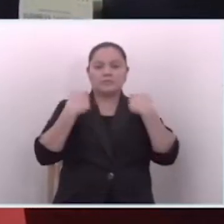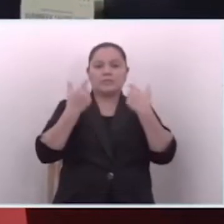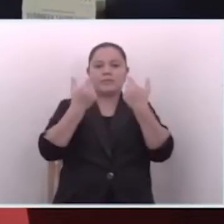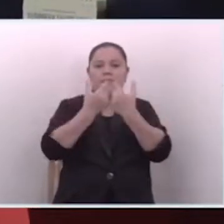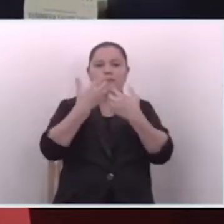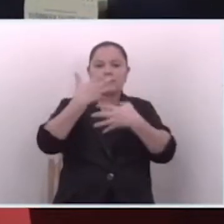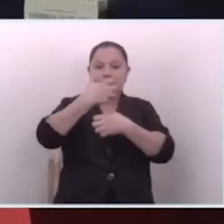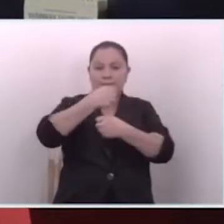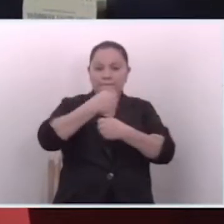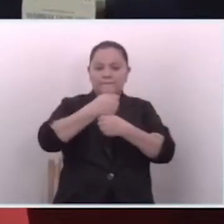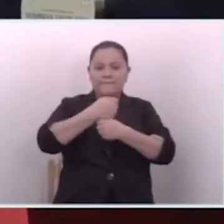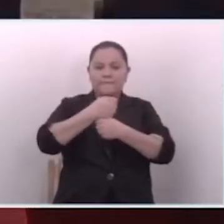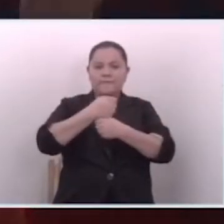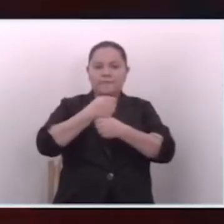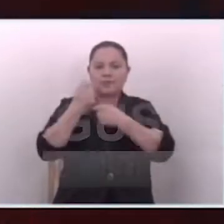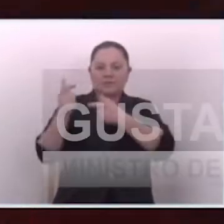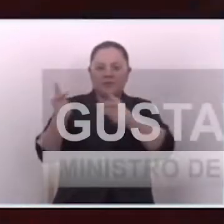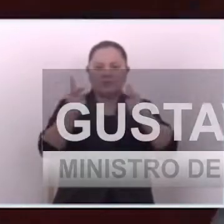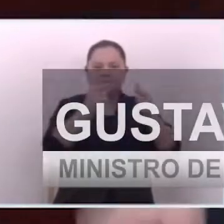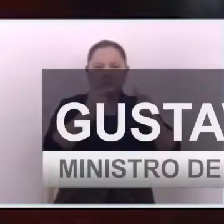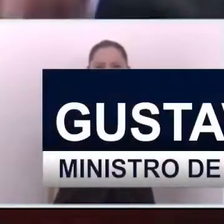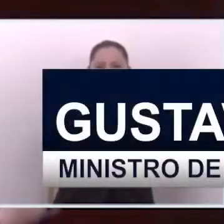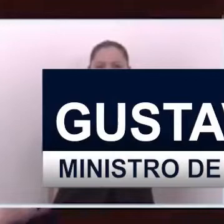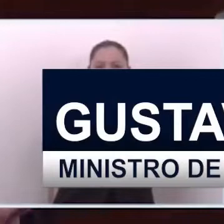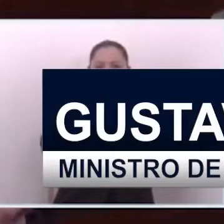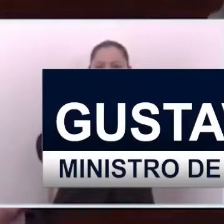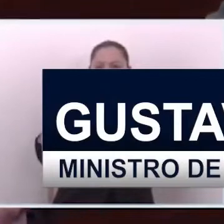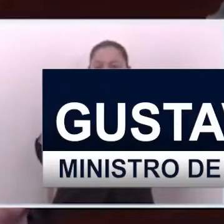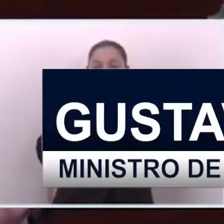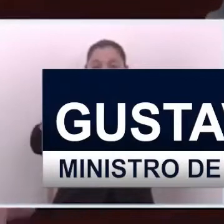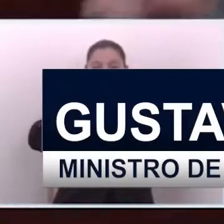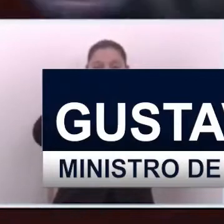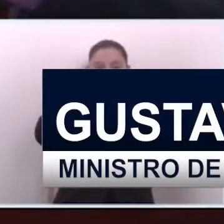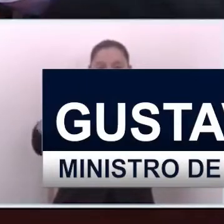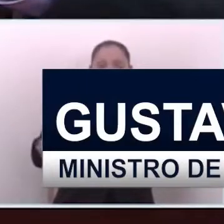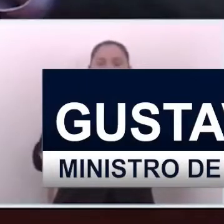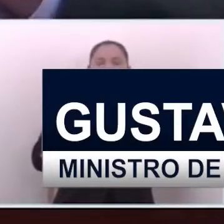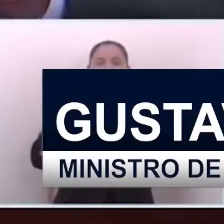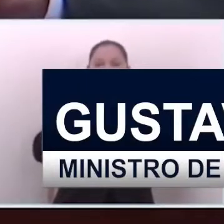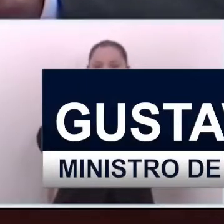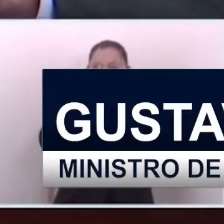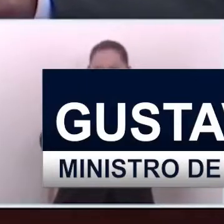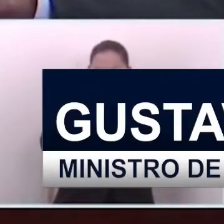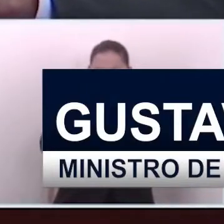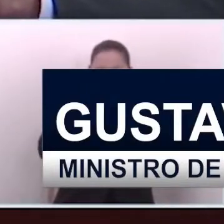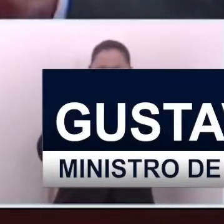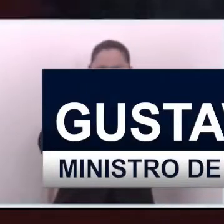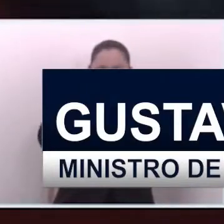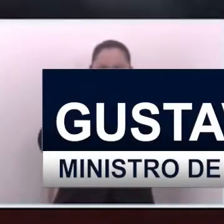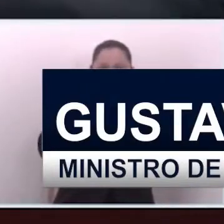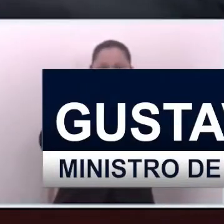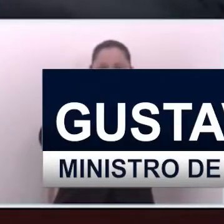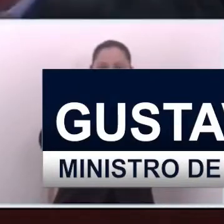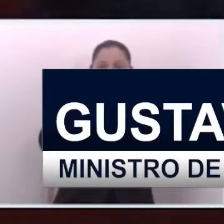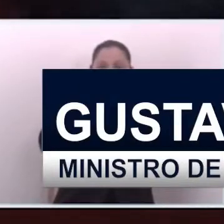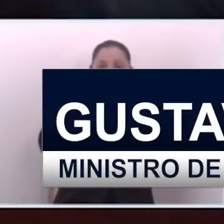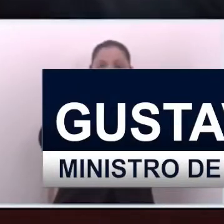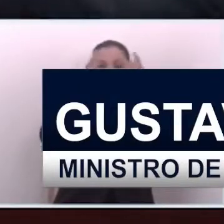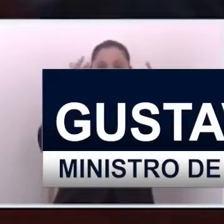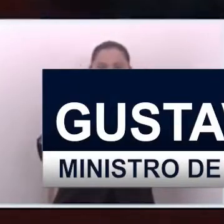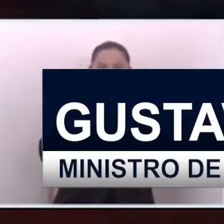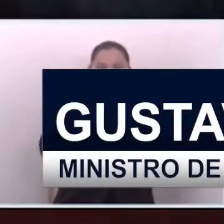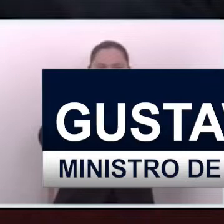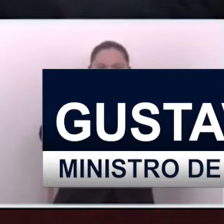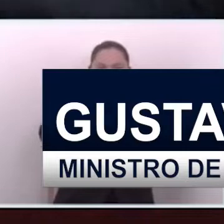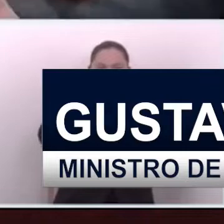de Seguridad, esta guerra en contra de las pandillas, en este país, esas mismas estructuras internacionales,